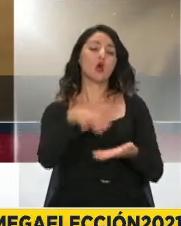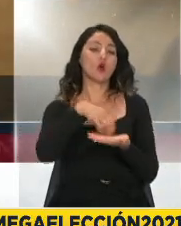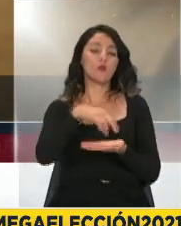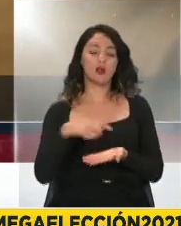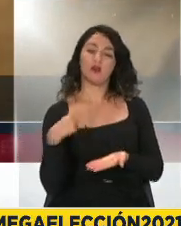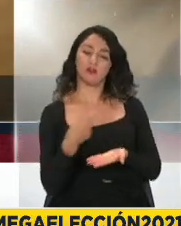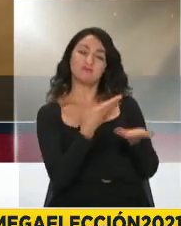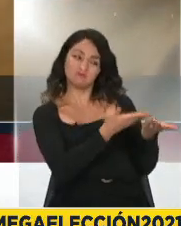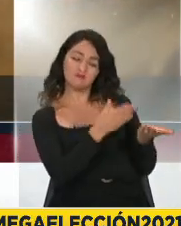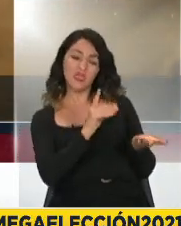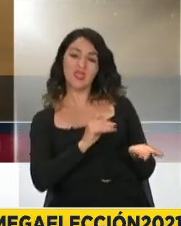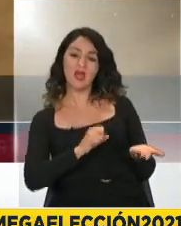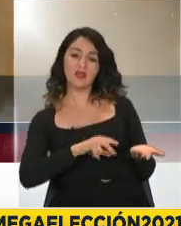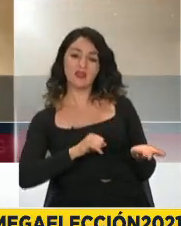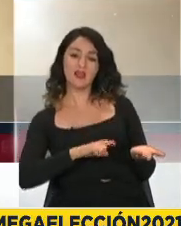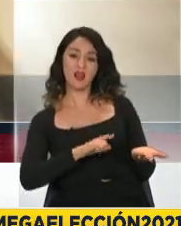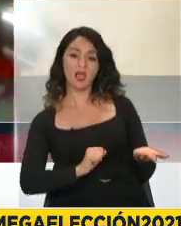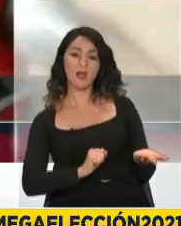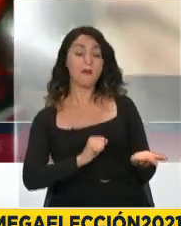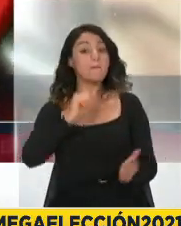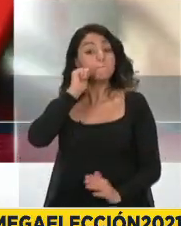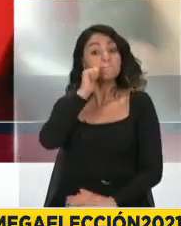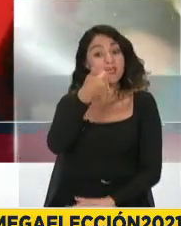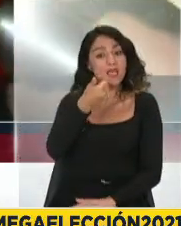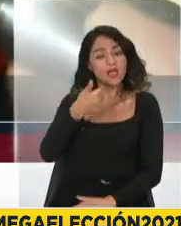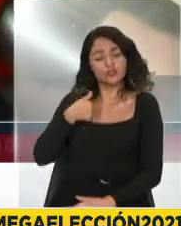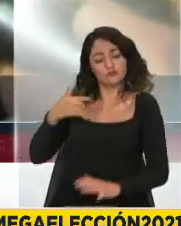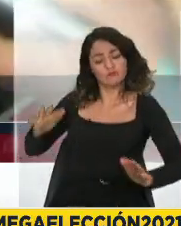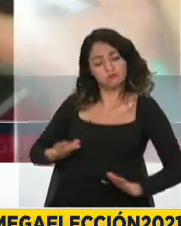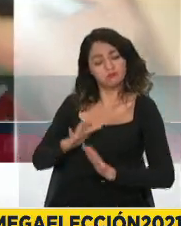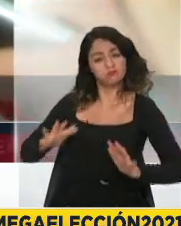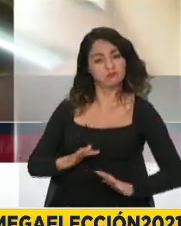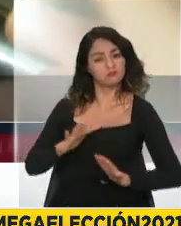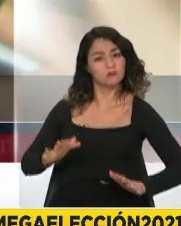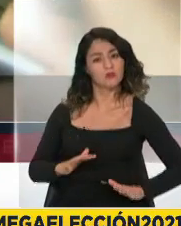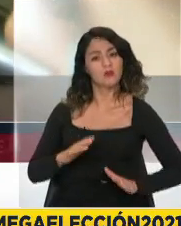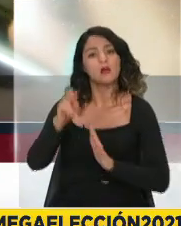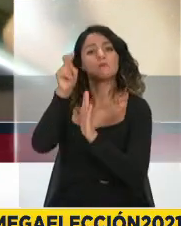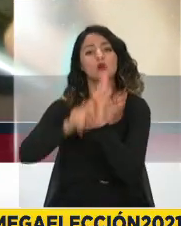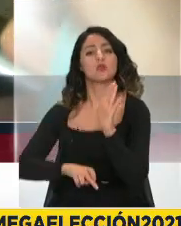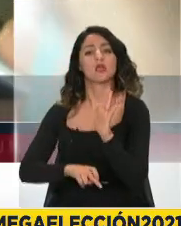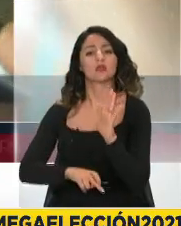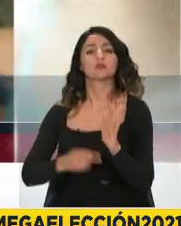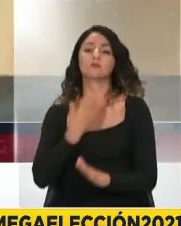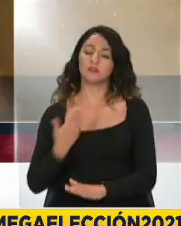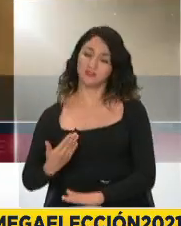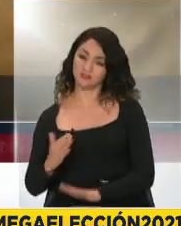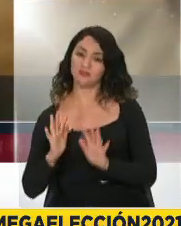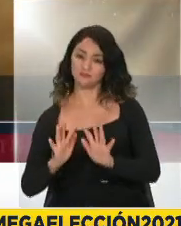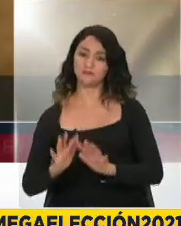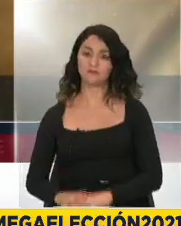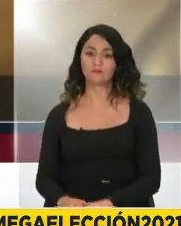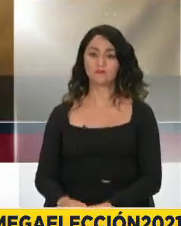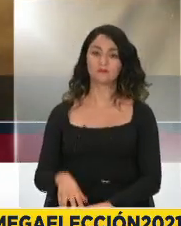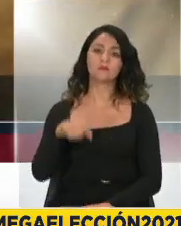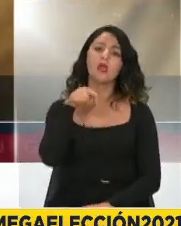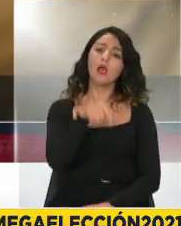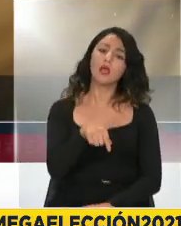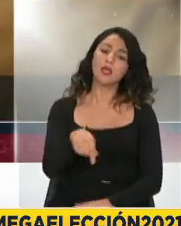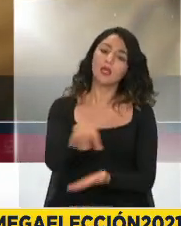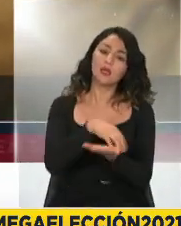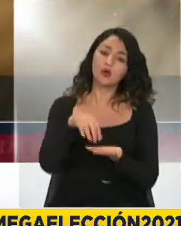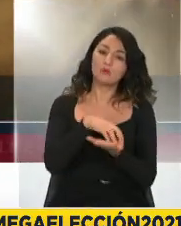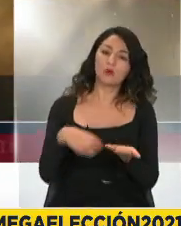una persona como Daniela. Mañana ya inicio con todo el proyecto presidencial. Triunfo acá en Las